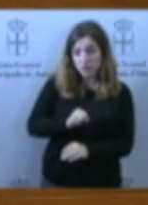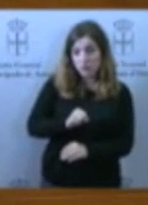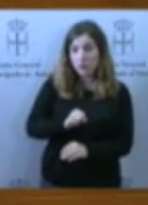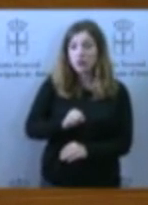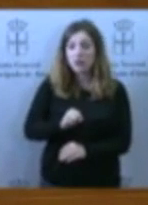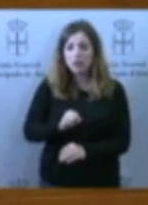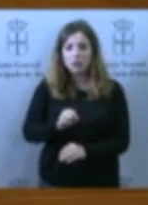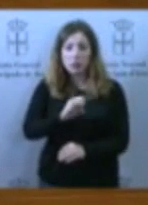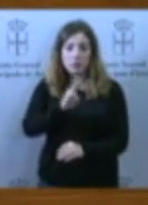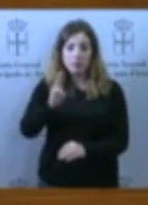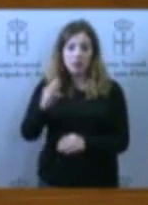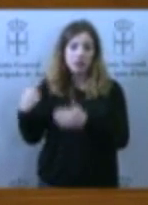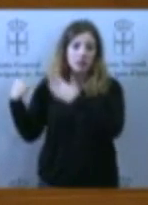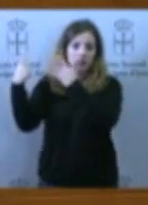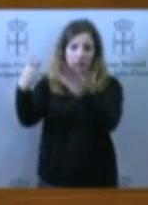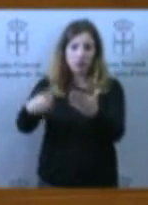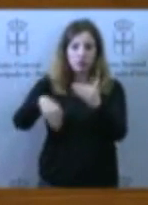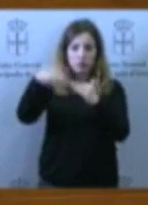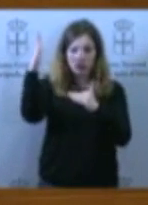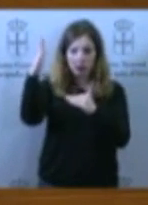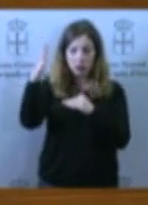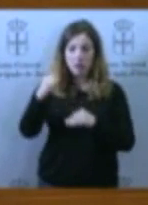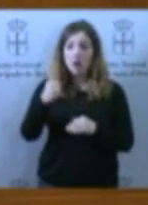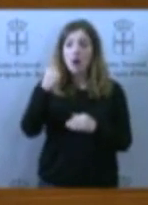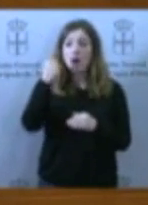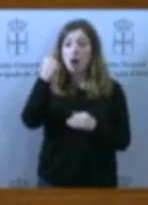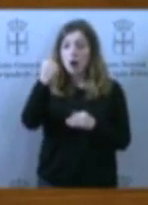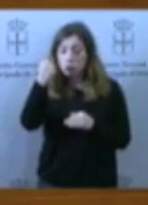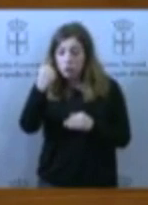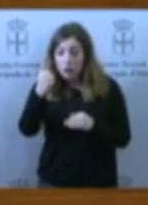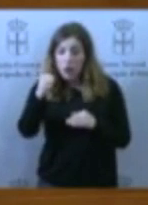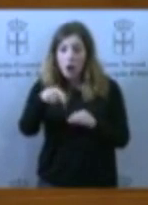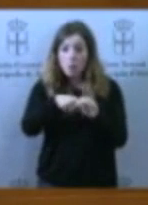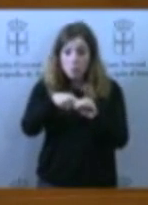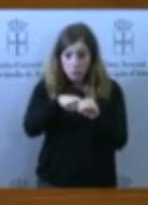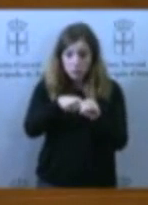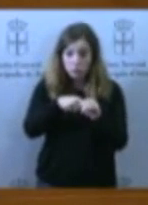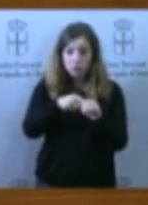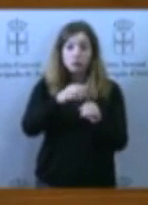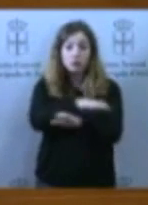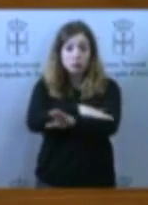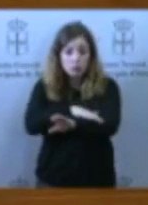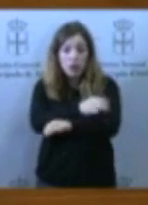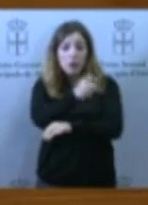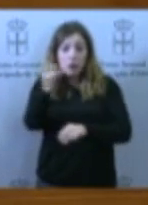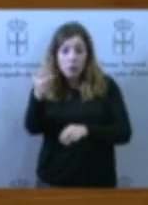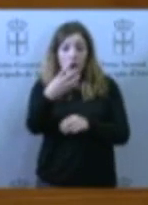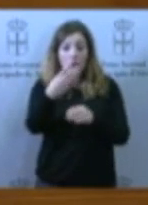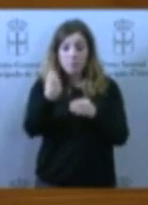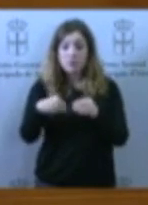pico, en los que la Autoridad de Puertos del Estado acumula una deuda con Zalia de 40 millones de